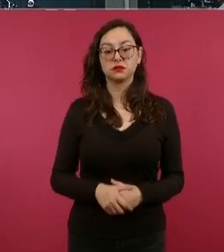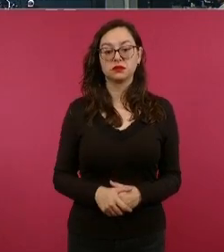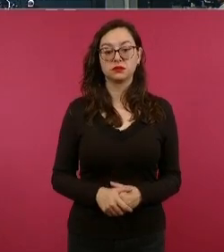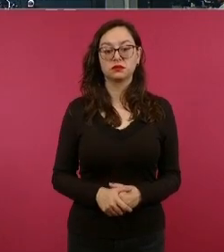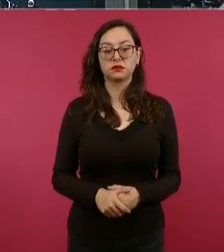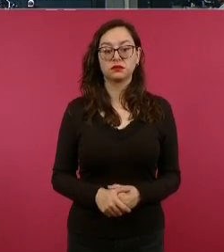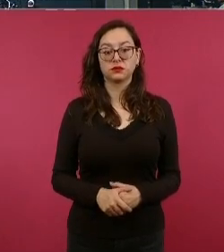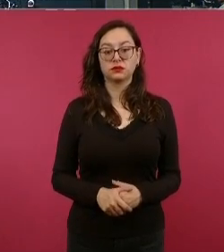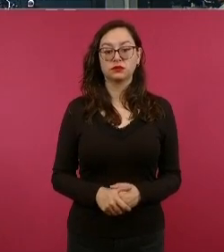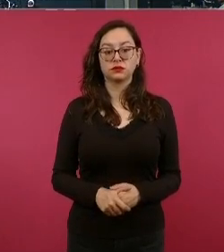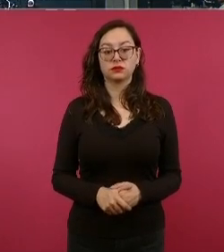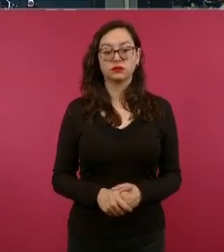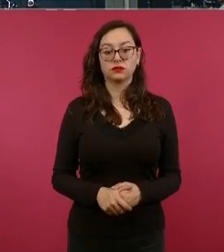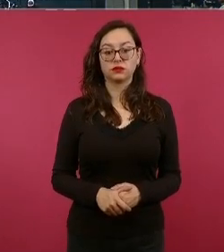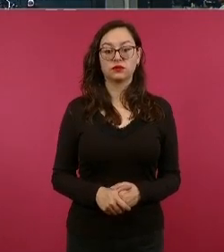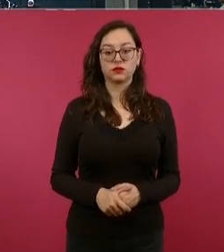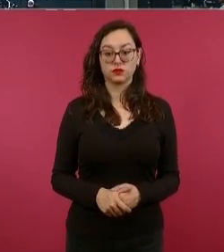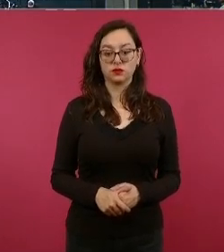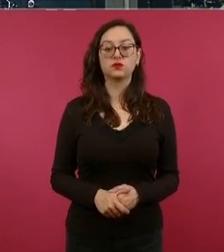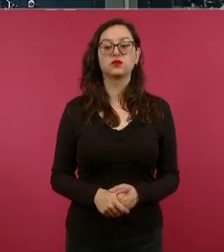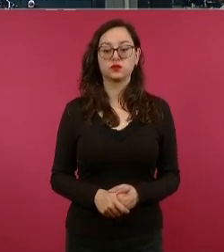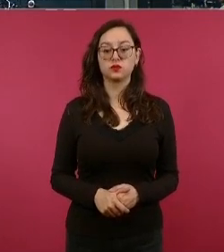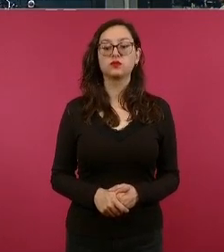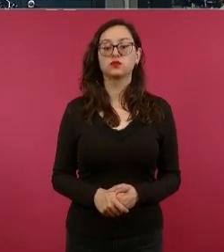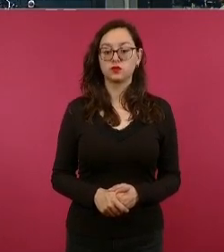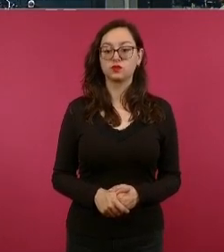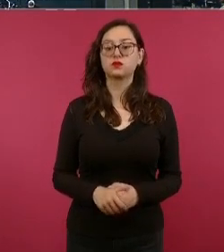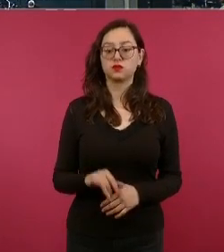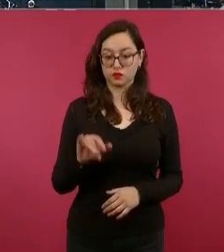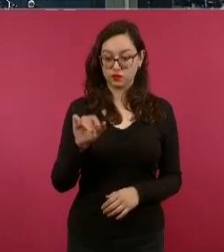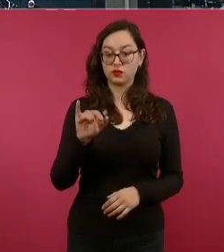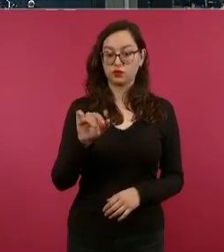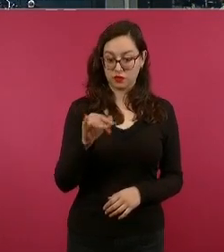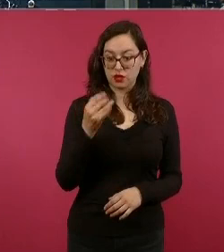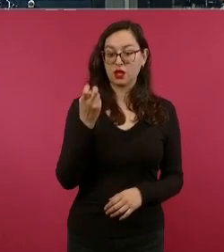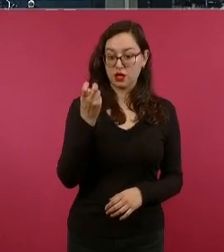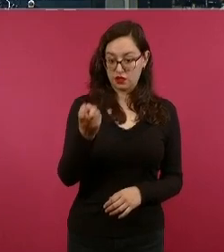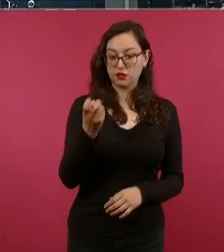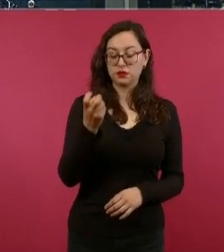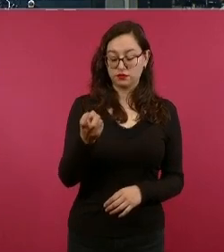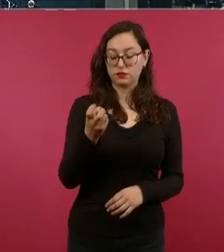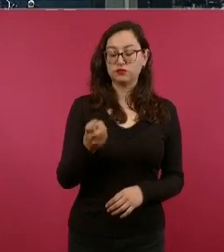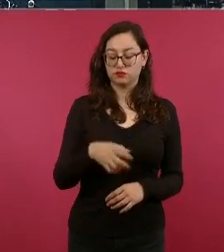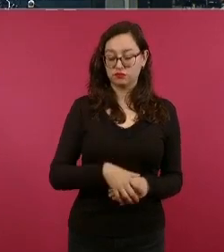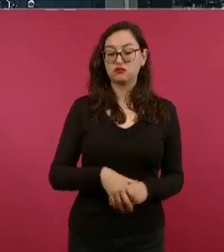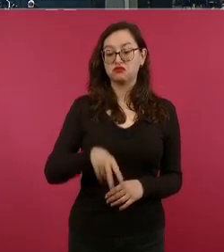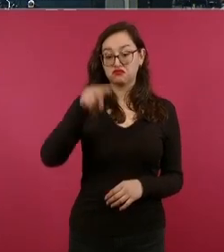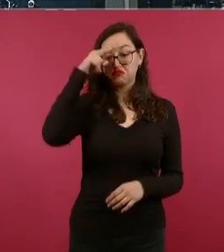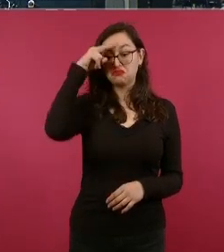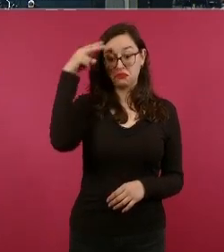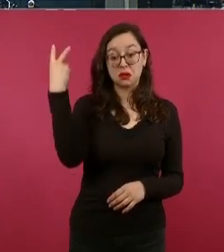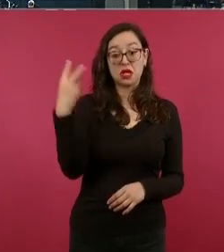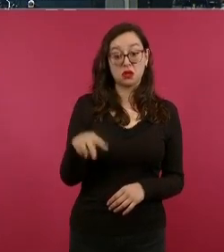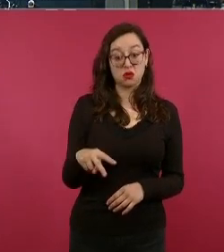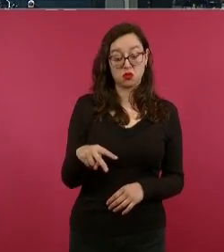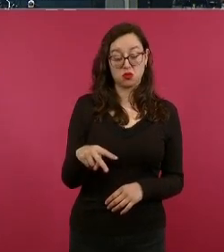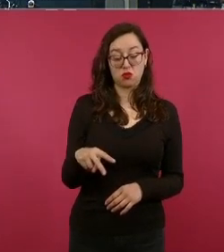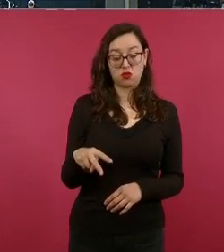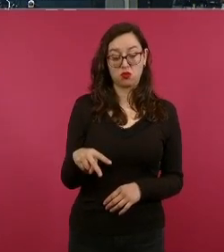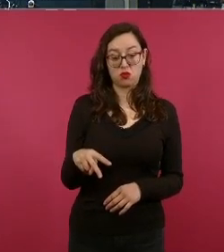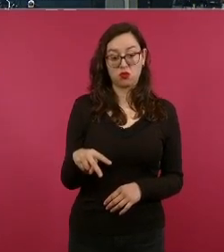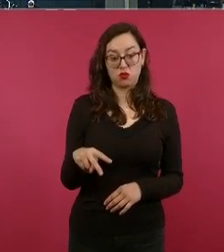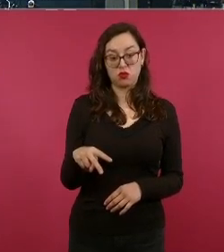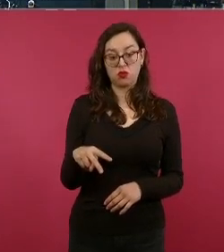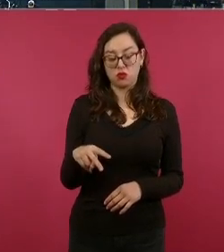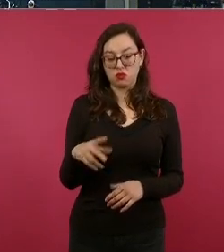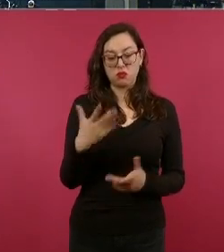eso sí, eso sí, y el mexicano. O sea, sí, se quedó que sea mexicano.